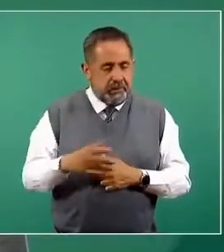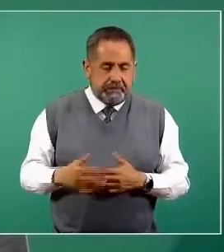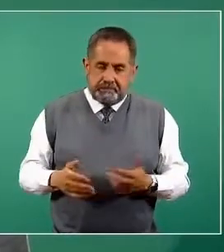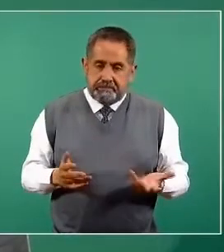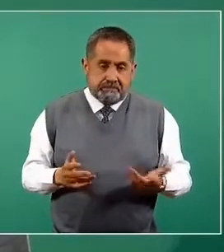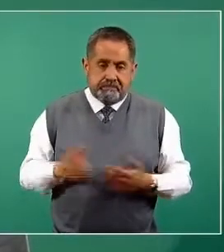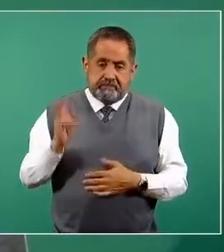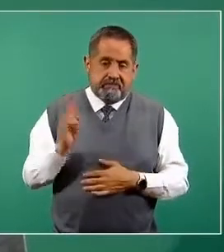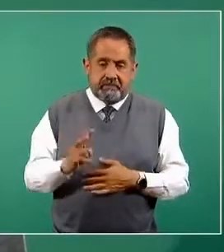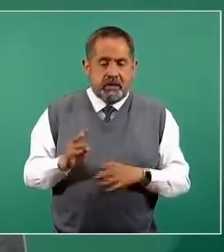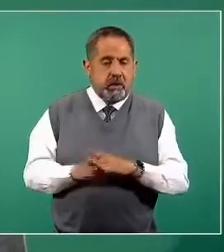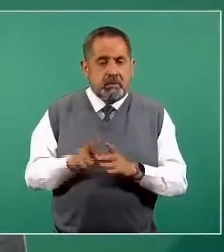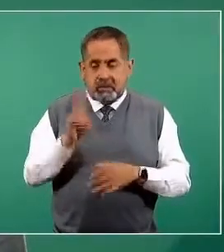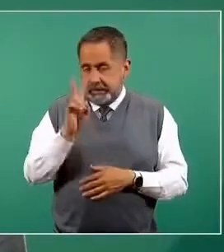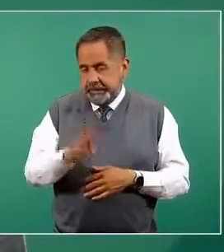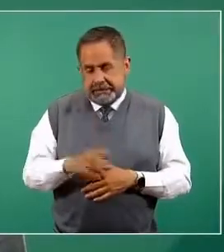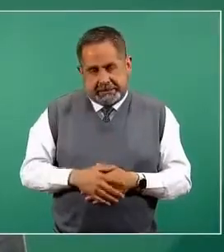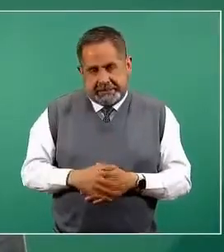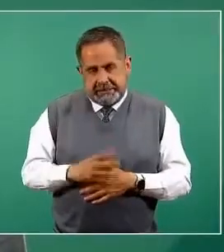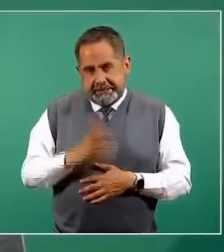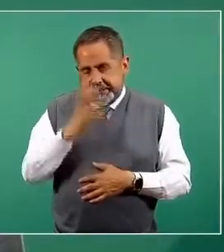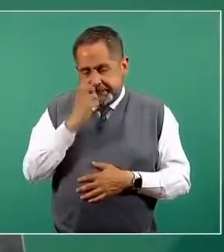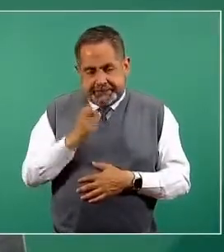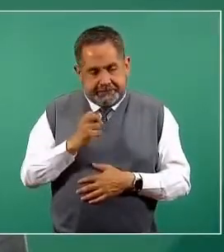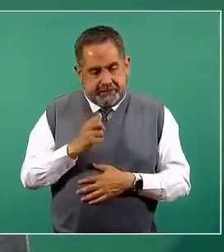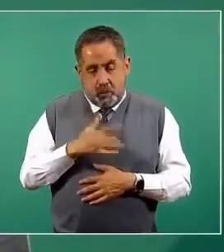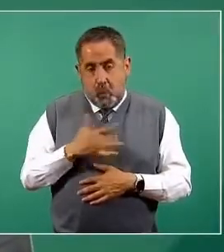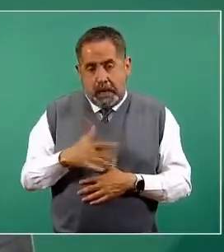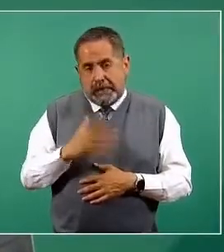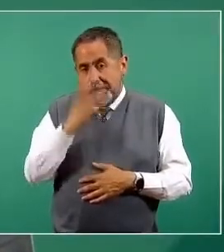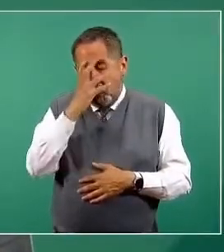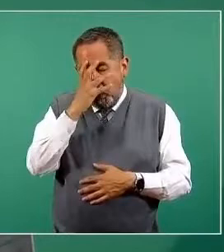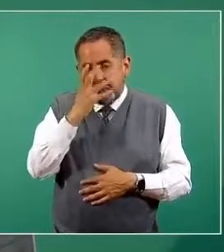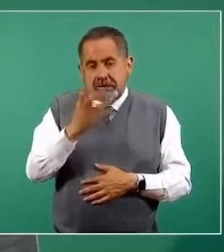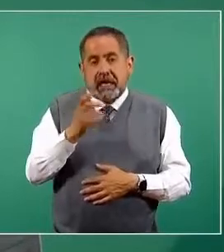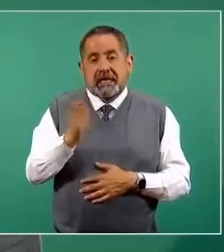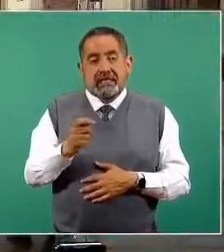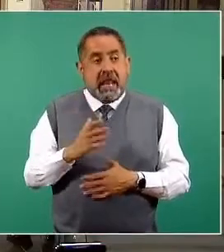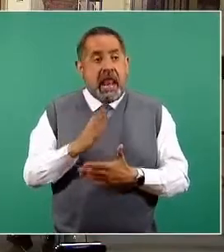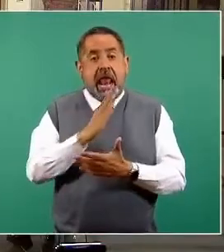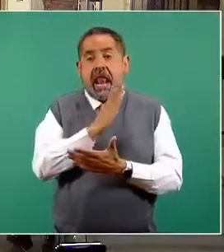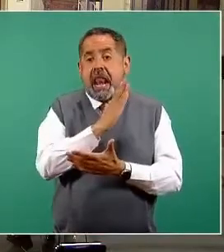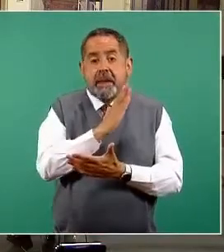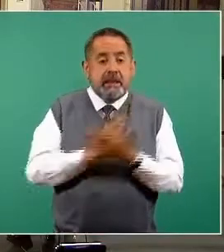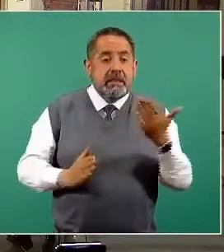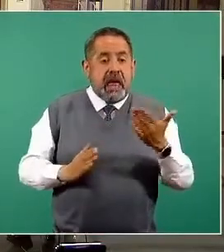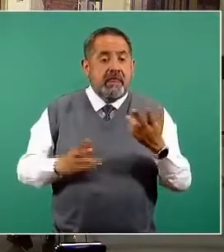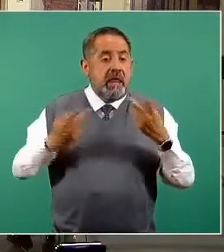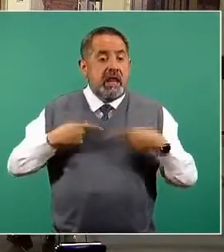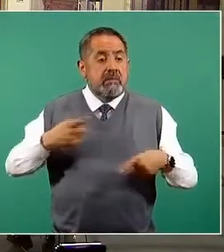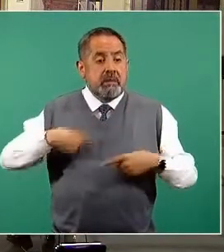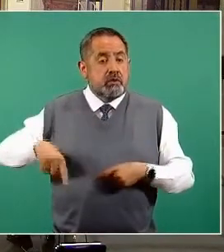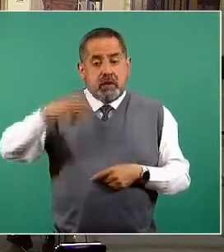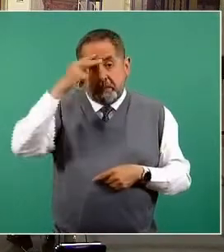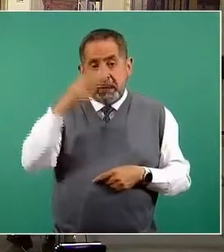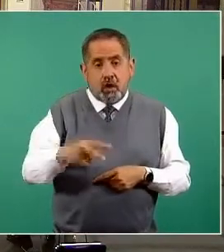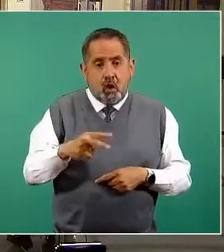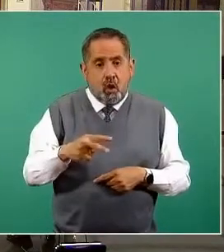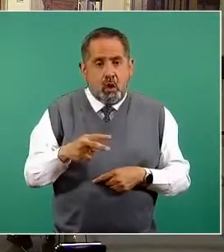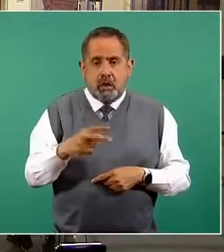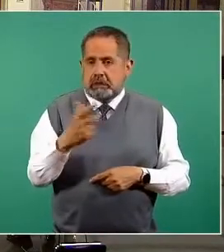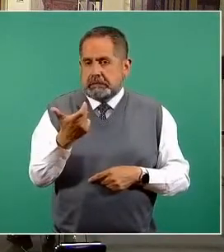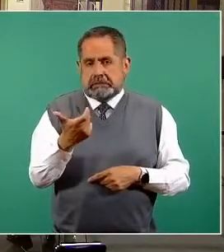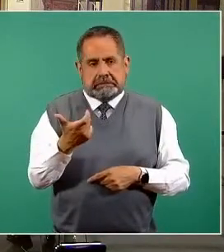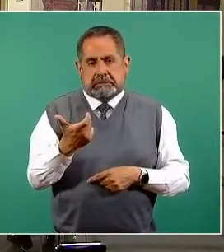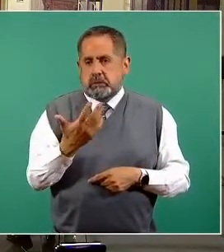realidad triste, dolorosa, vergonzosa de que la mitad de la población de México vive por debajo de la línea